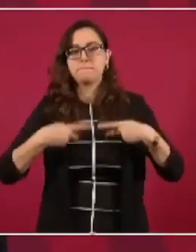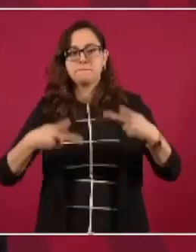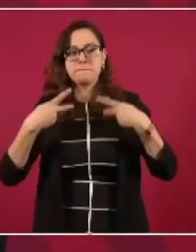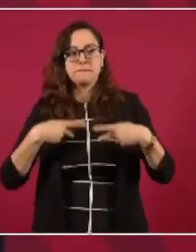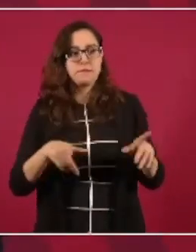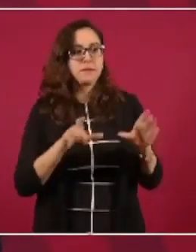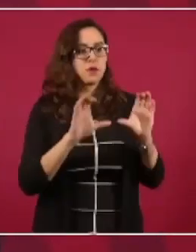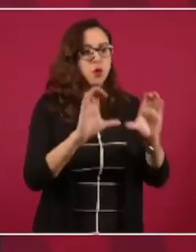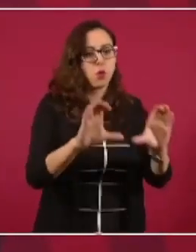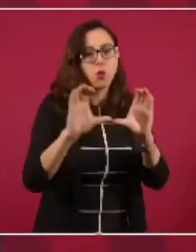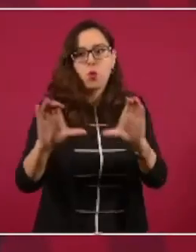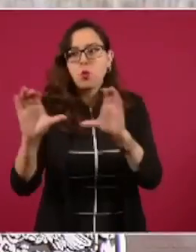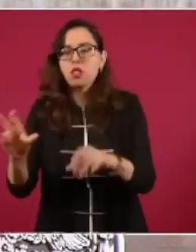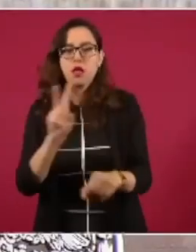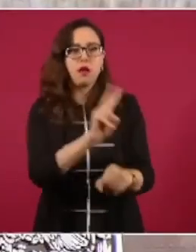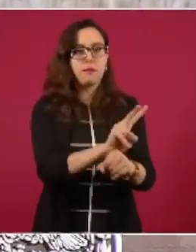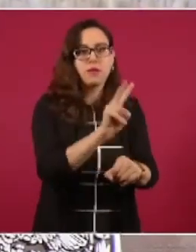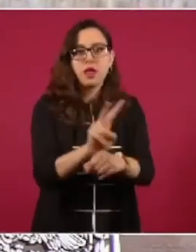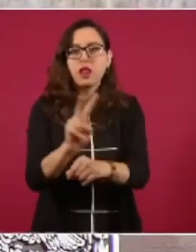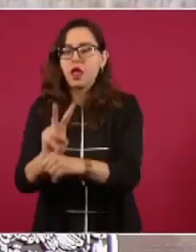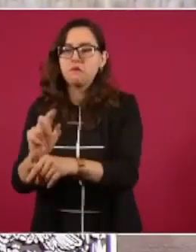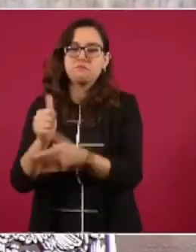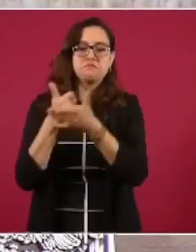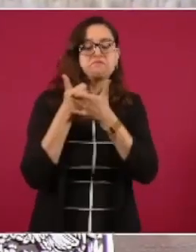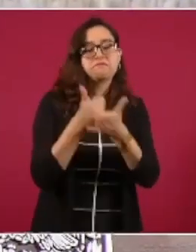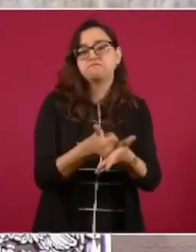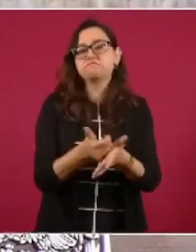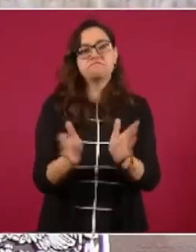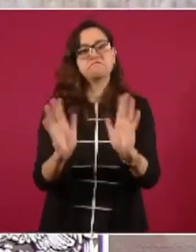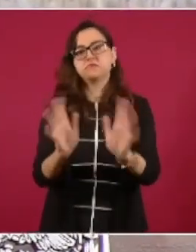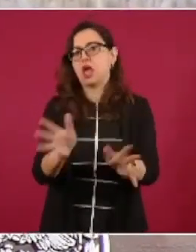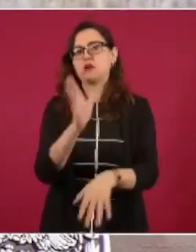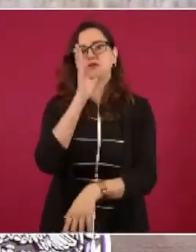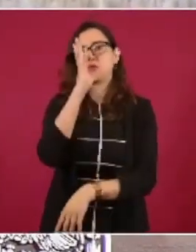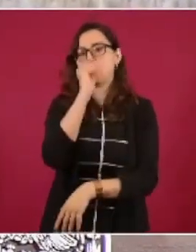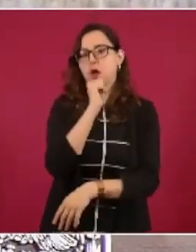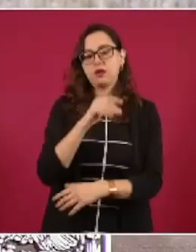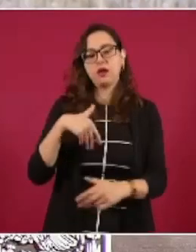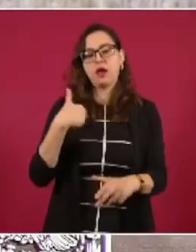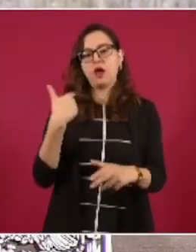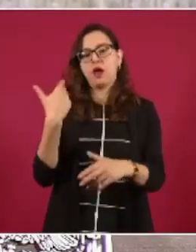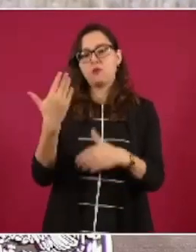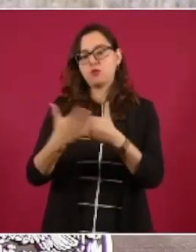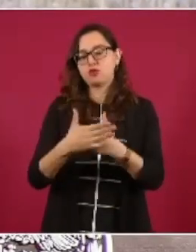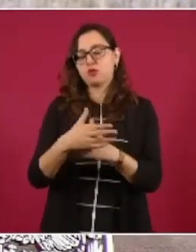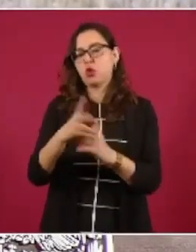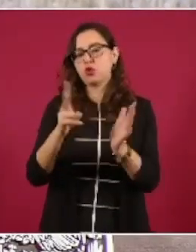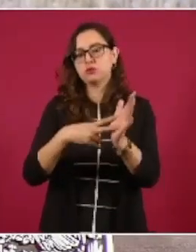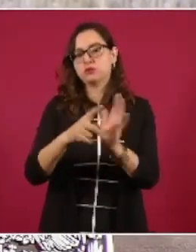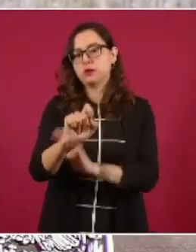tenemos que seguir contando con el apoyo de estas dos instituciones